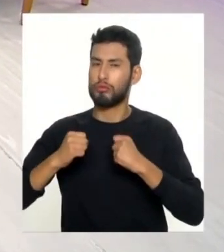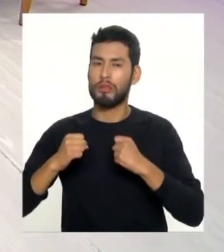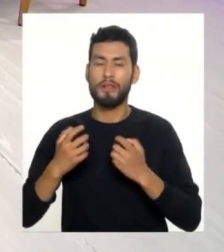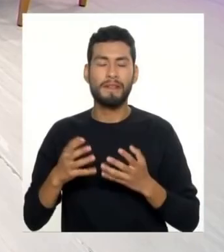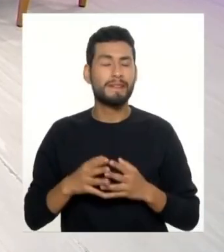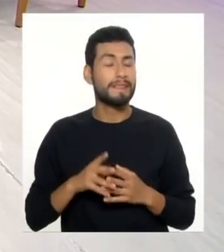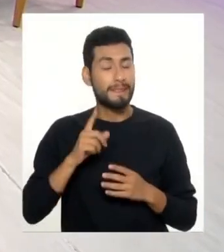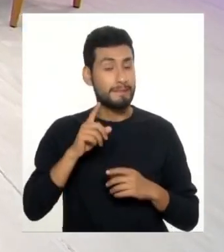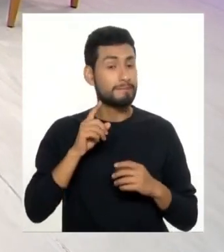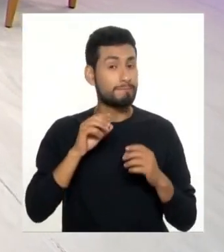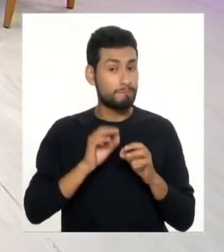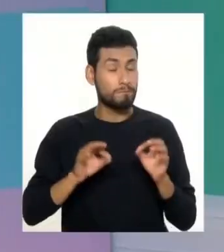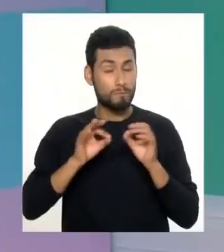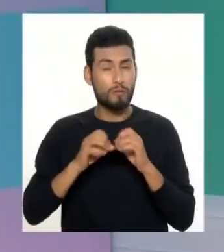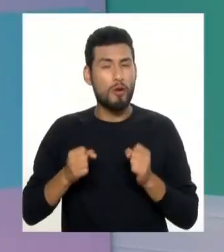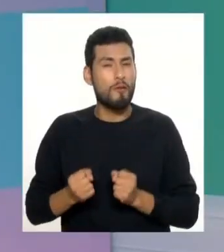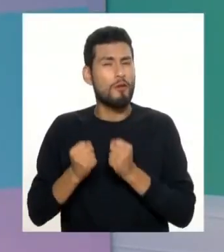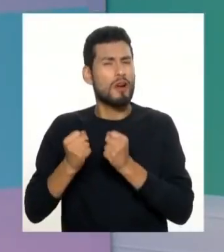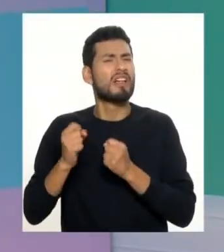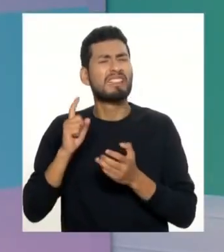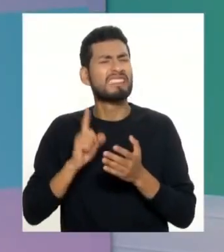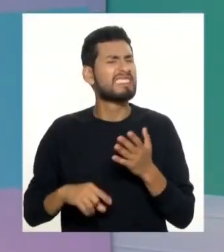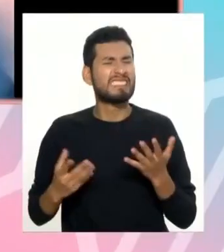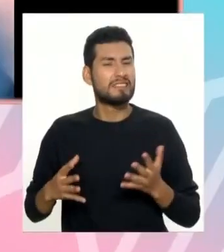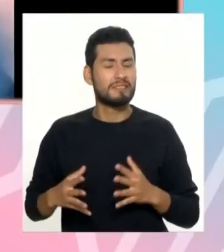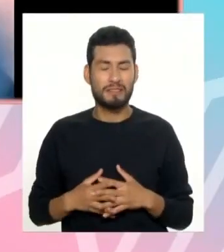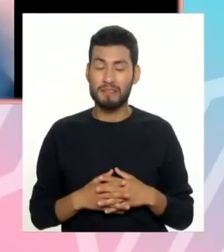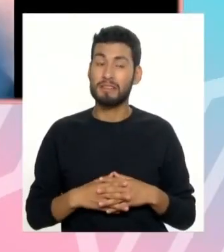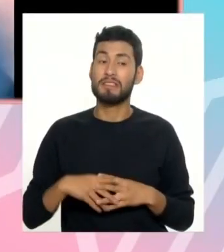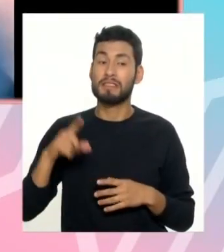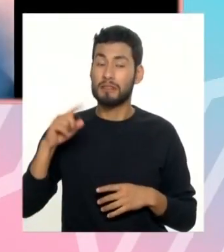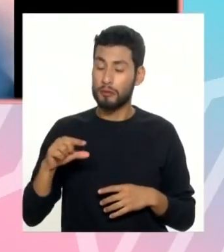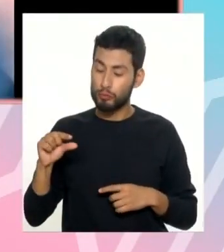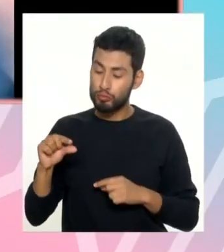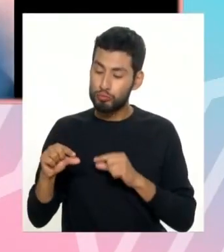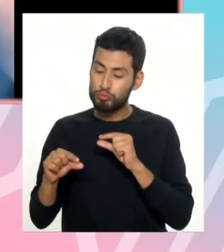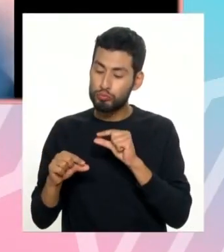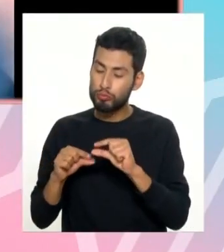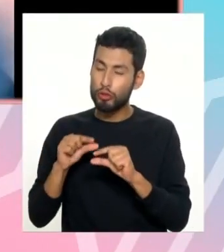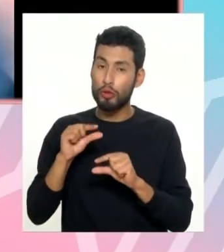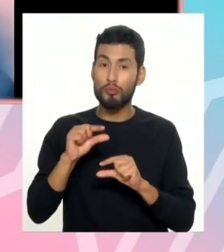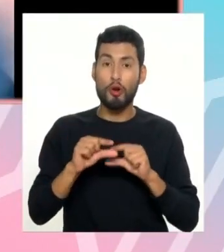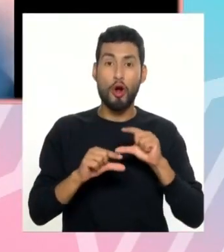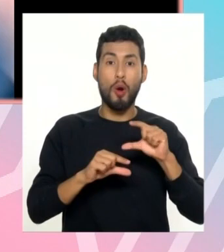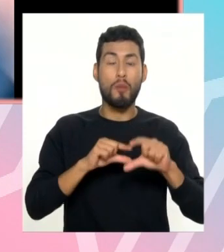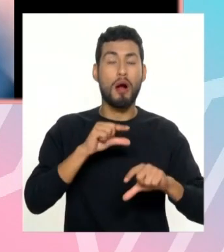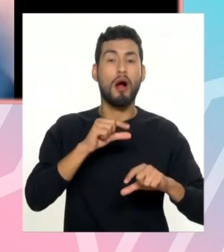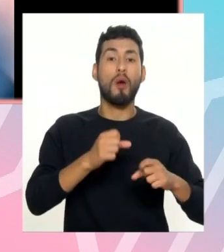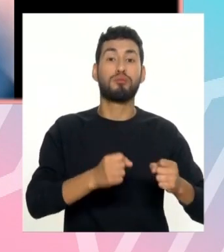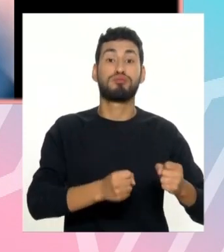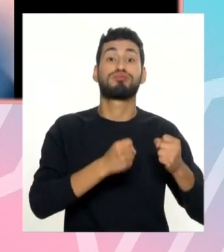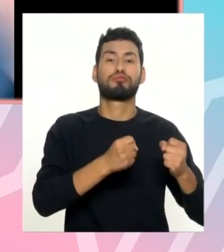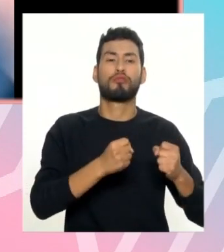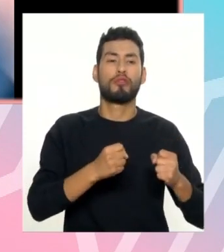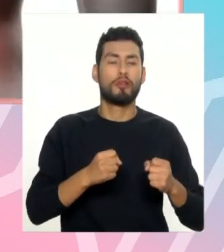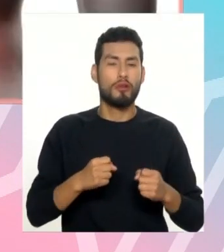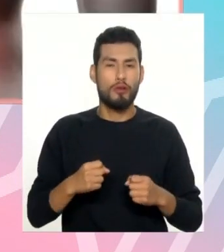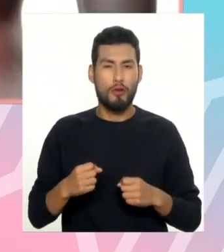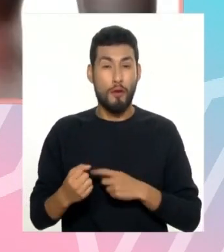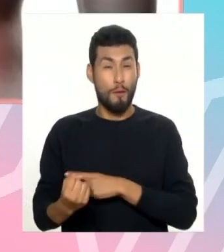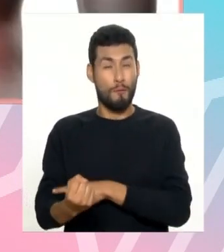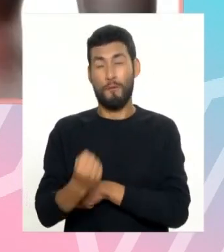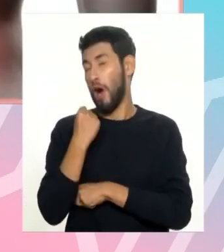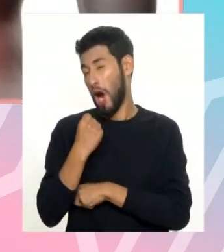importante recalcar que el fortalecimiento siempre tiene que ser de menos a más, progresivamente, más que